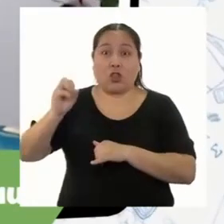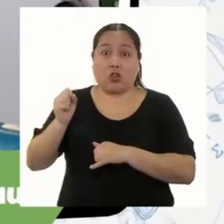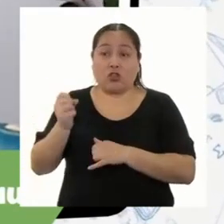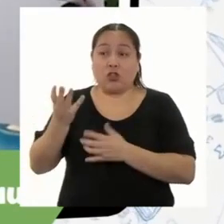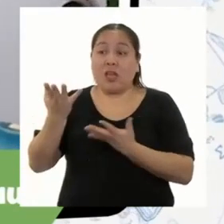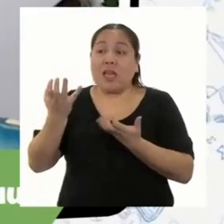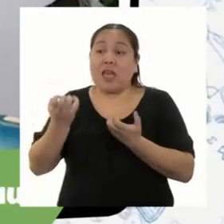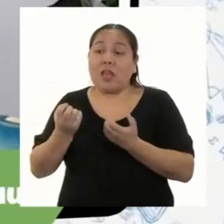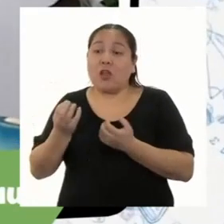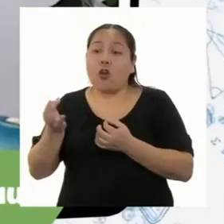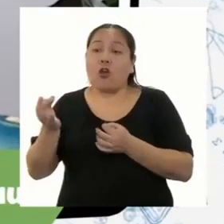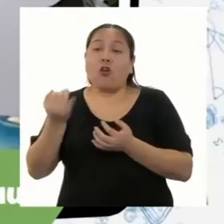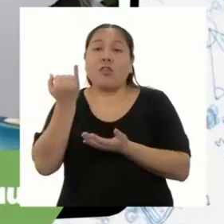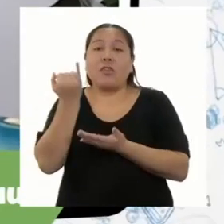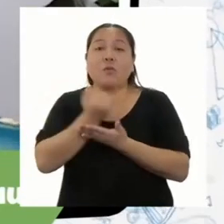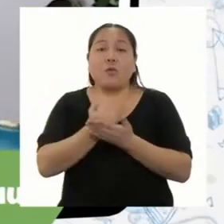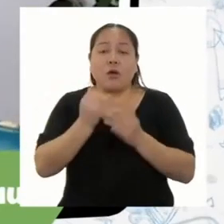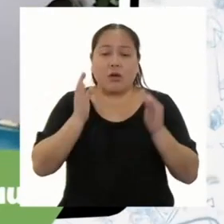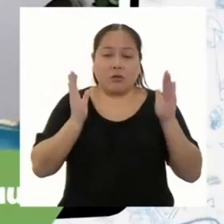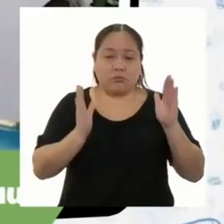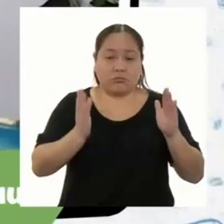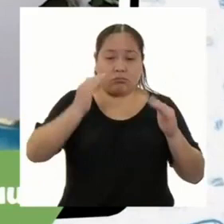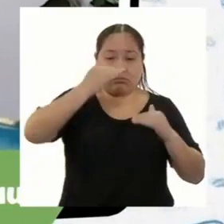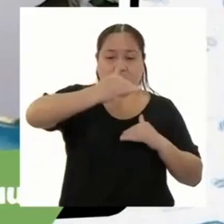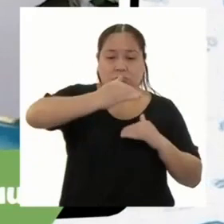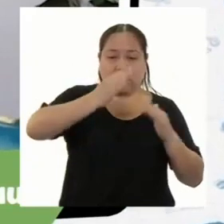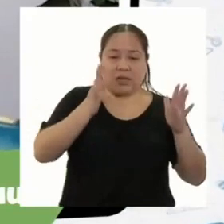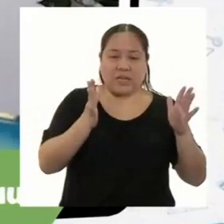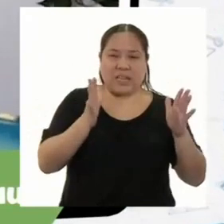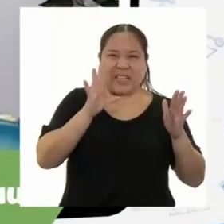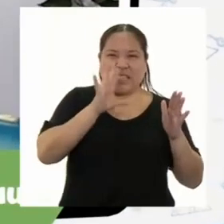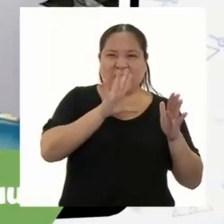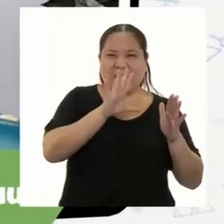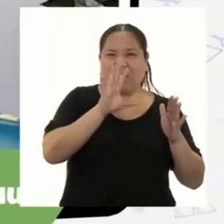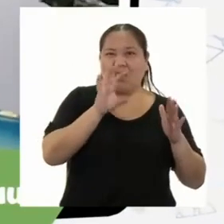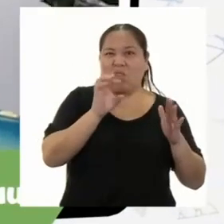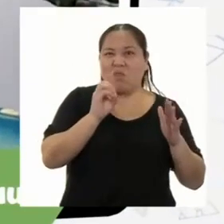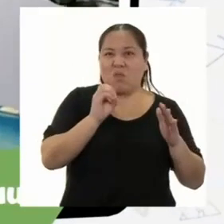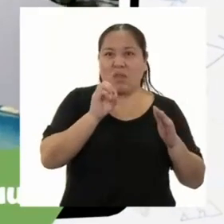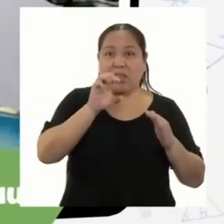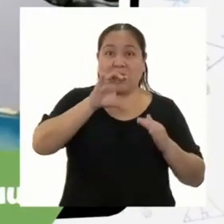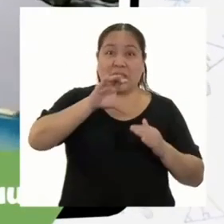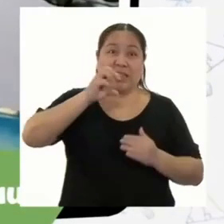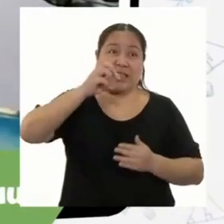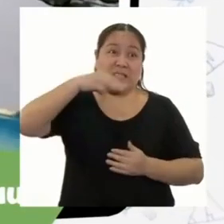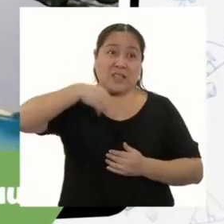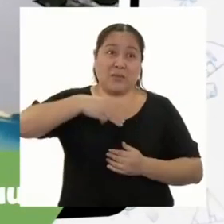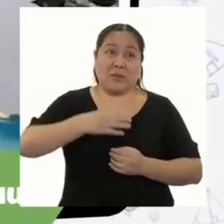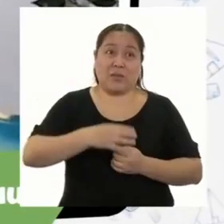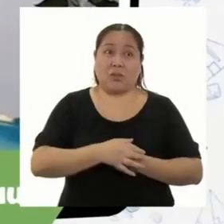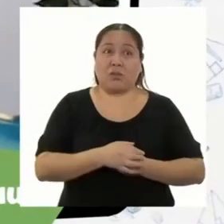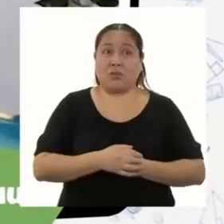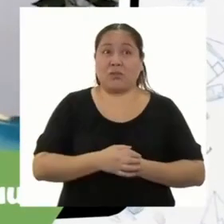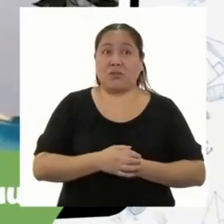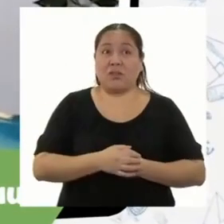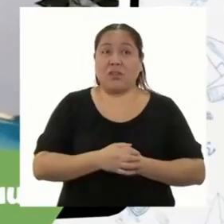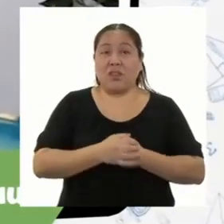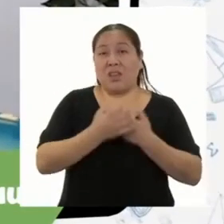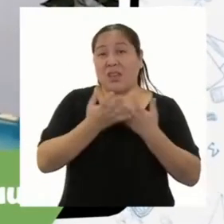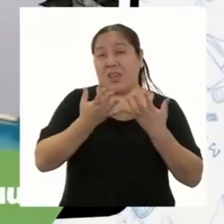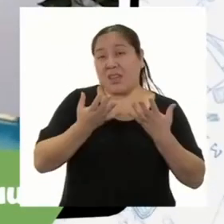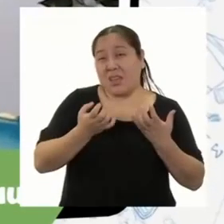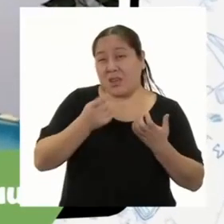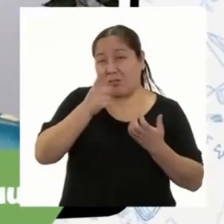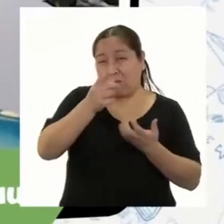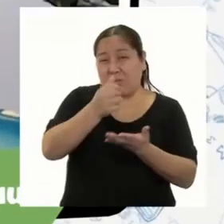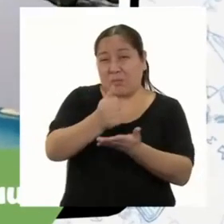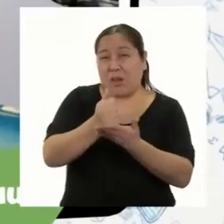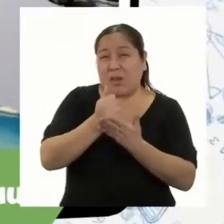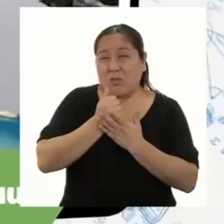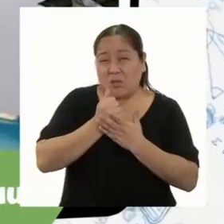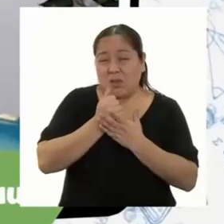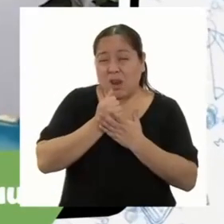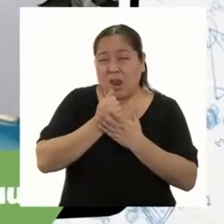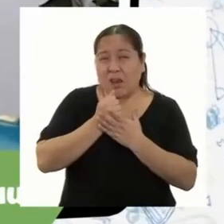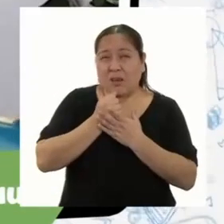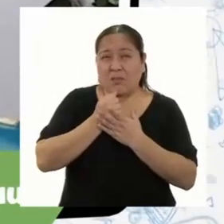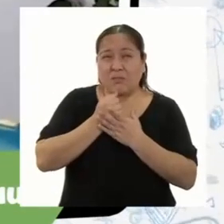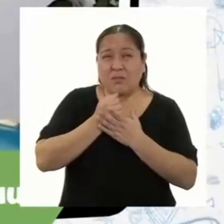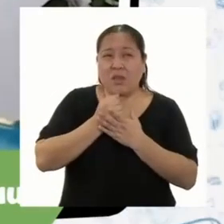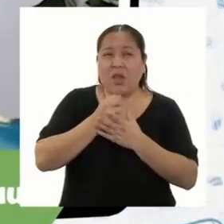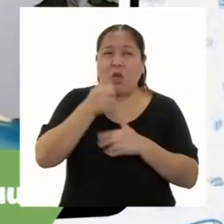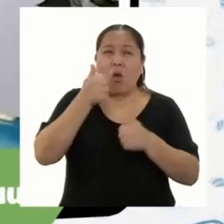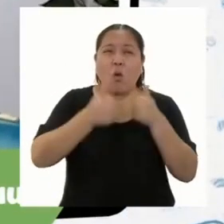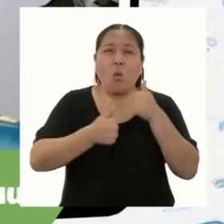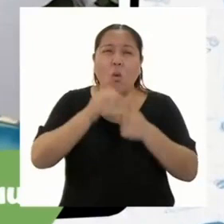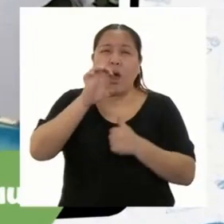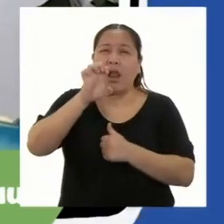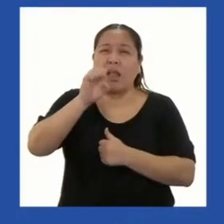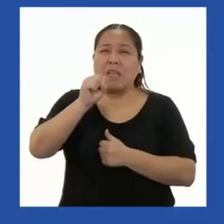quisiera dibujar en una cartulina que mide un poco más de 50 centímetros de largo. Quisiera que me podrían ayudar a averiguar en qué